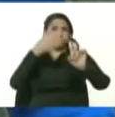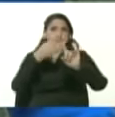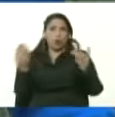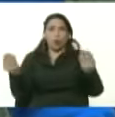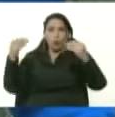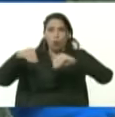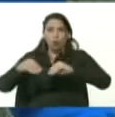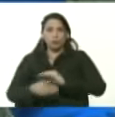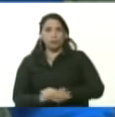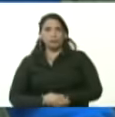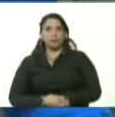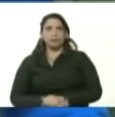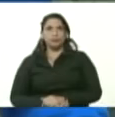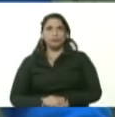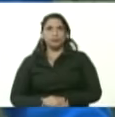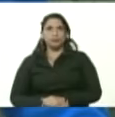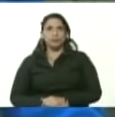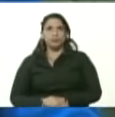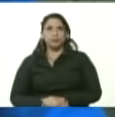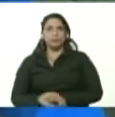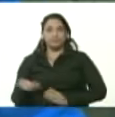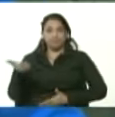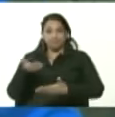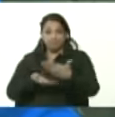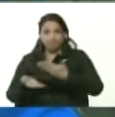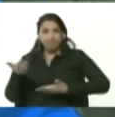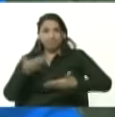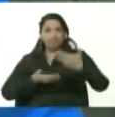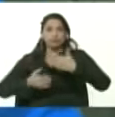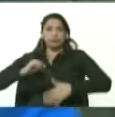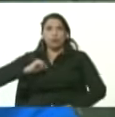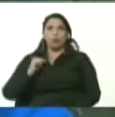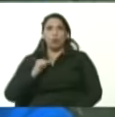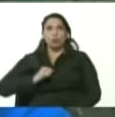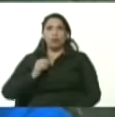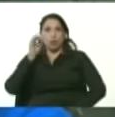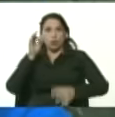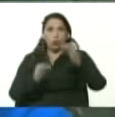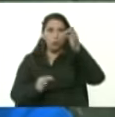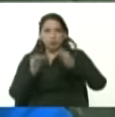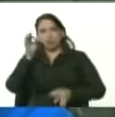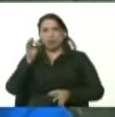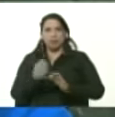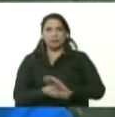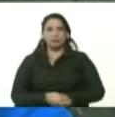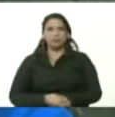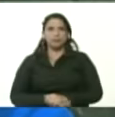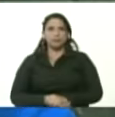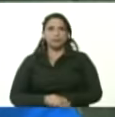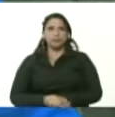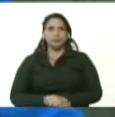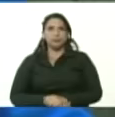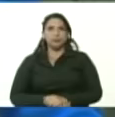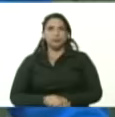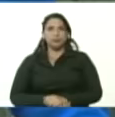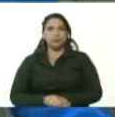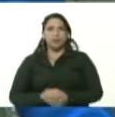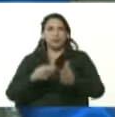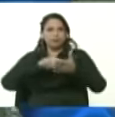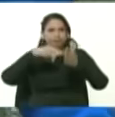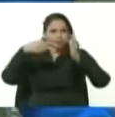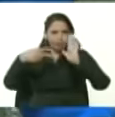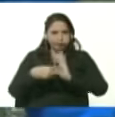convenciones de cooperación policial y judicial recíproca. Lo que